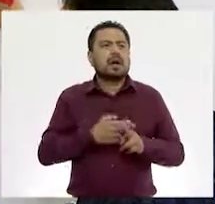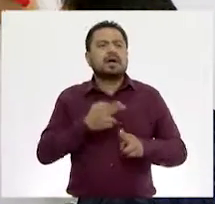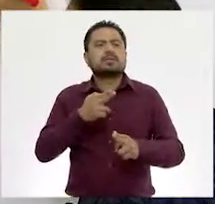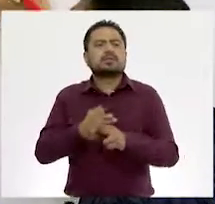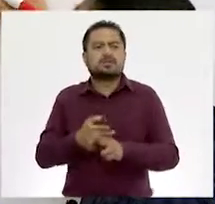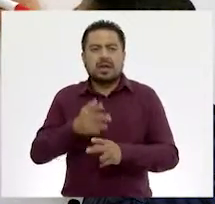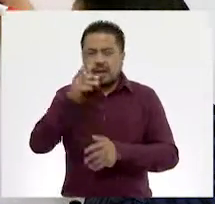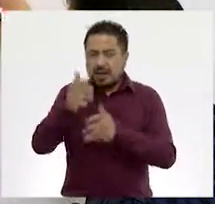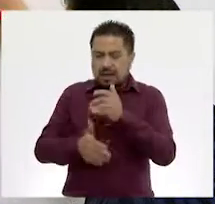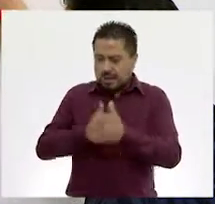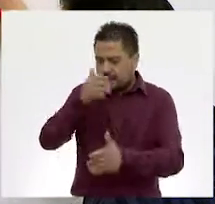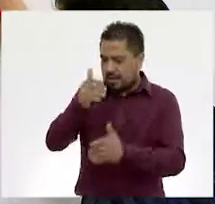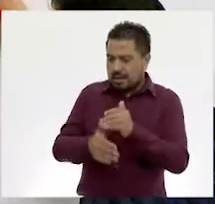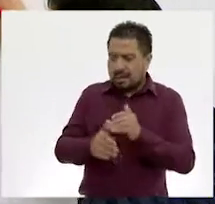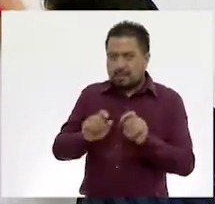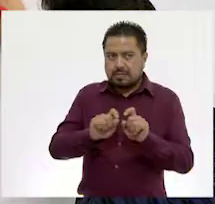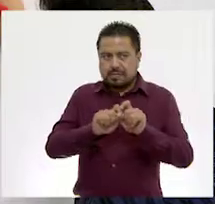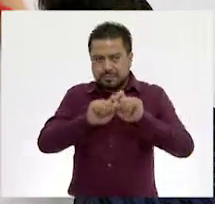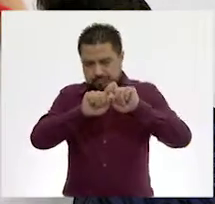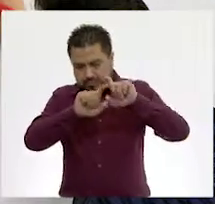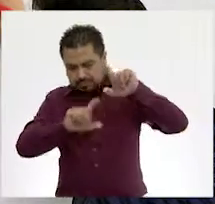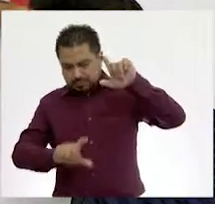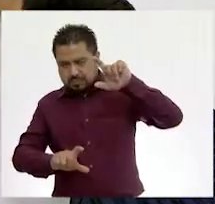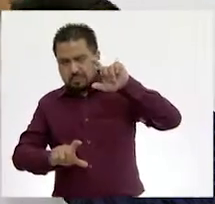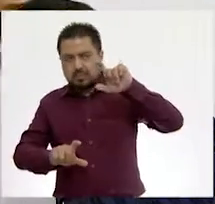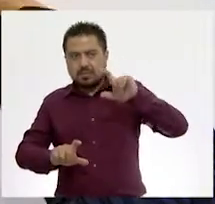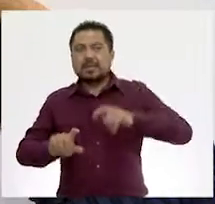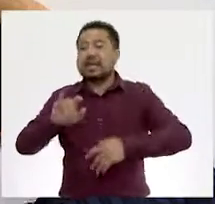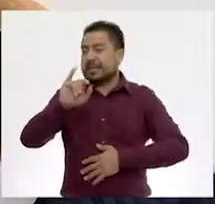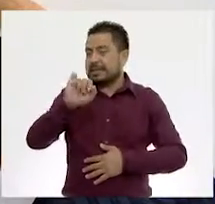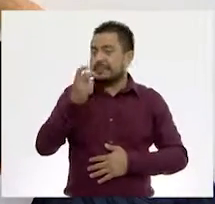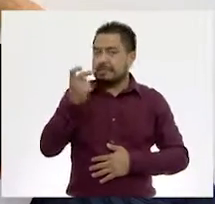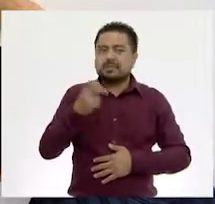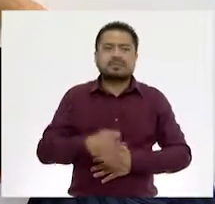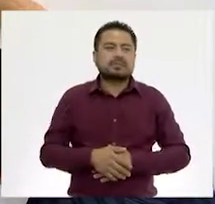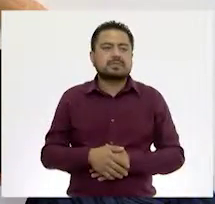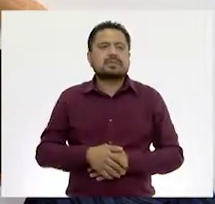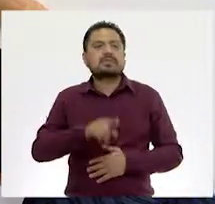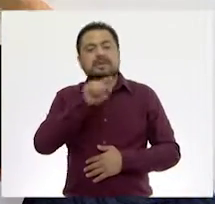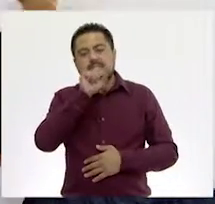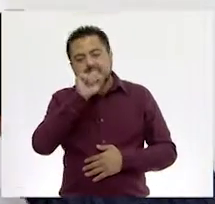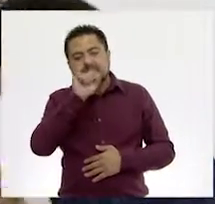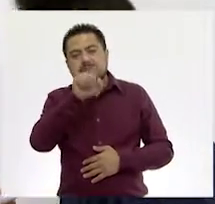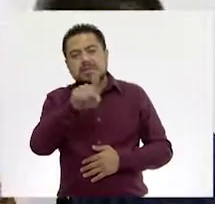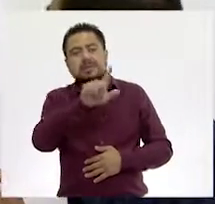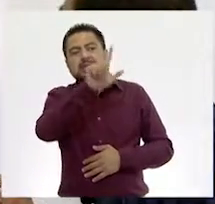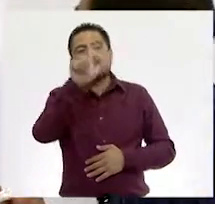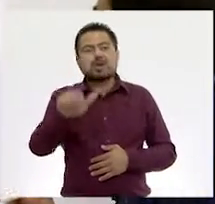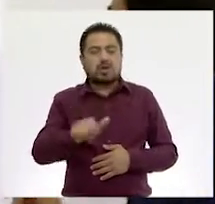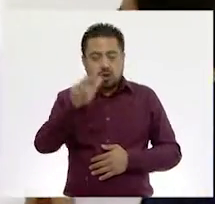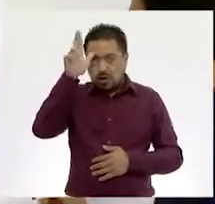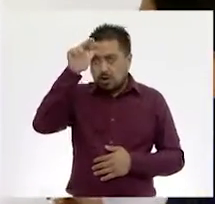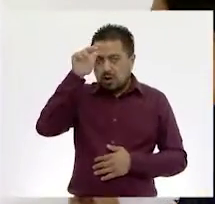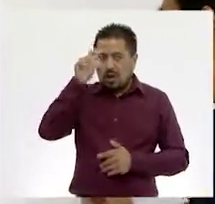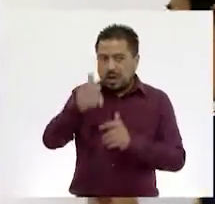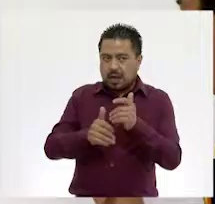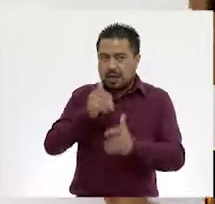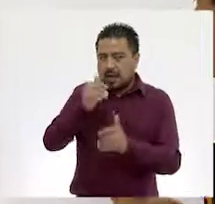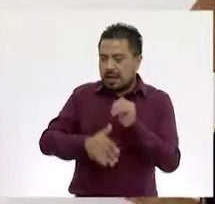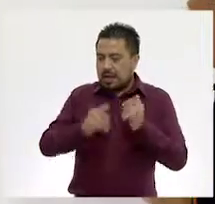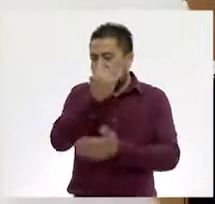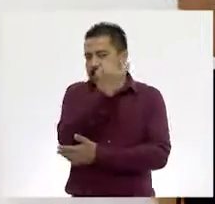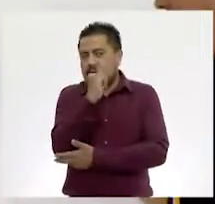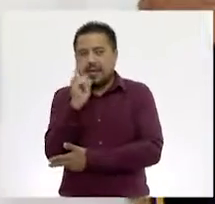al final de la estrofa. Así es. Se ponen al final de la estrofa. Y aquí también, después de conejito y termina en